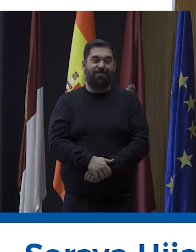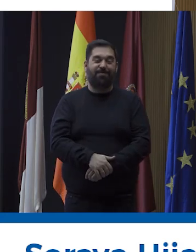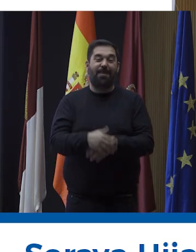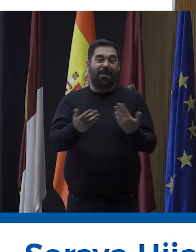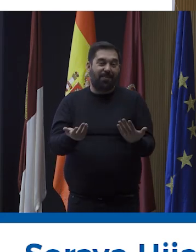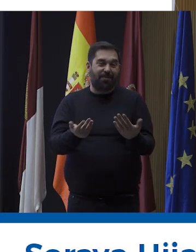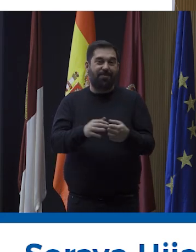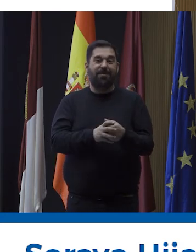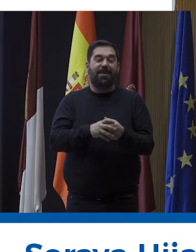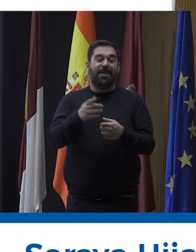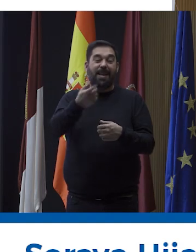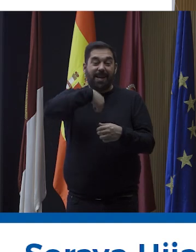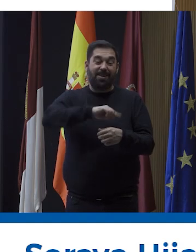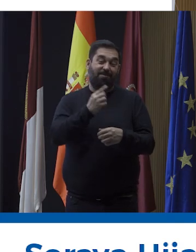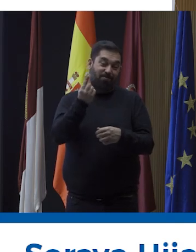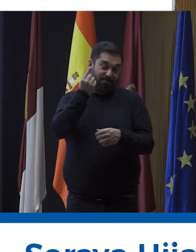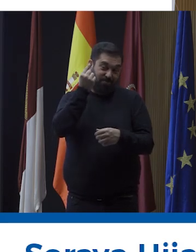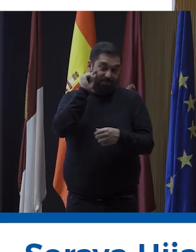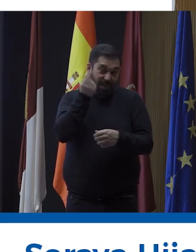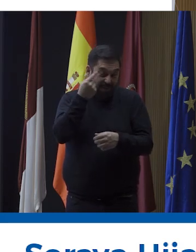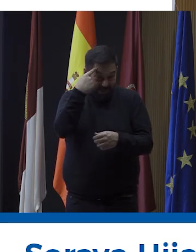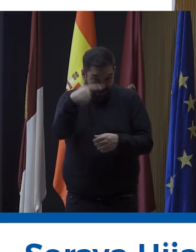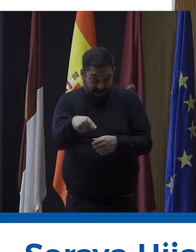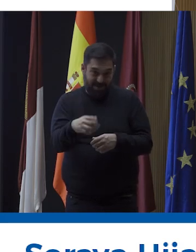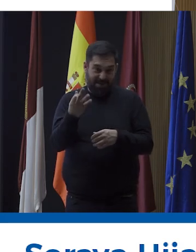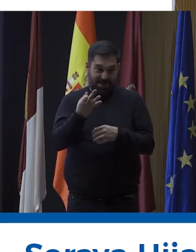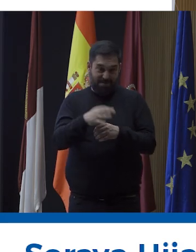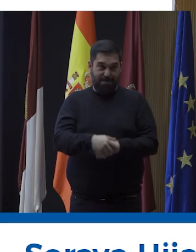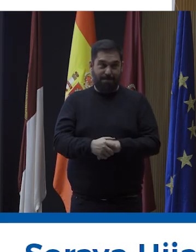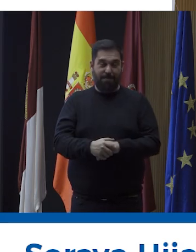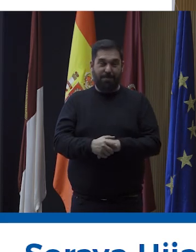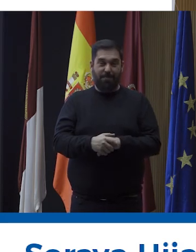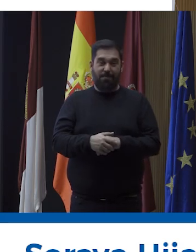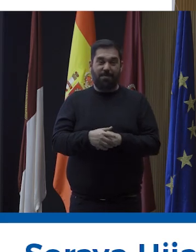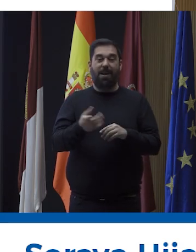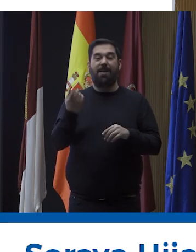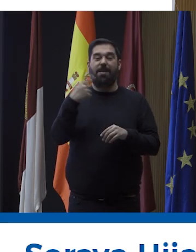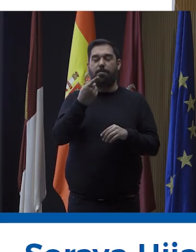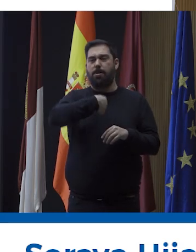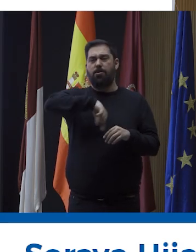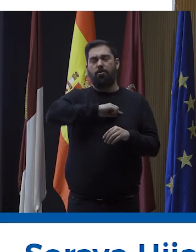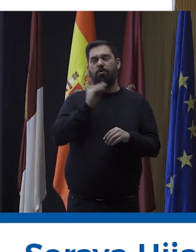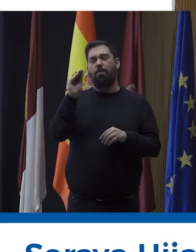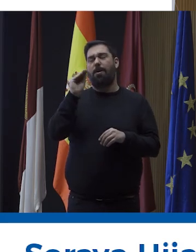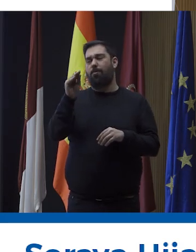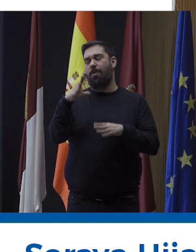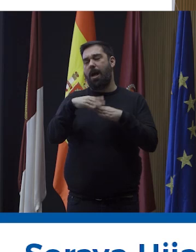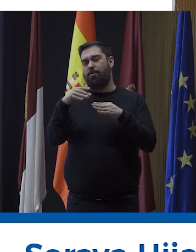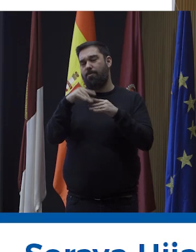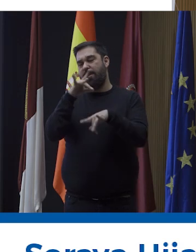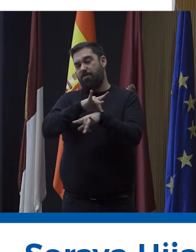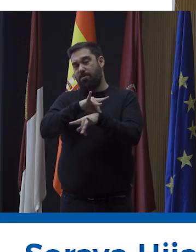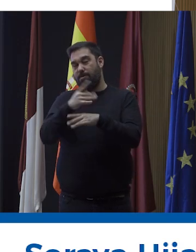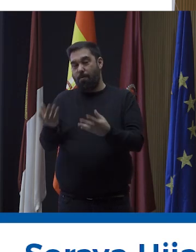Entonces, todo esto hay que tenerlo en cuenta, ¿vale? Y claro, también nosotros lo preguntamos a los pacientes nos